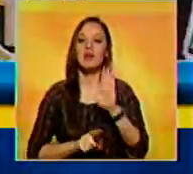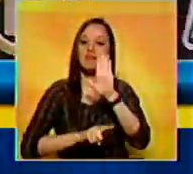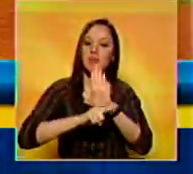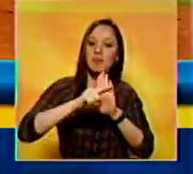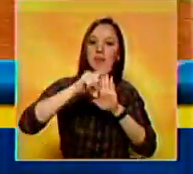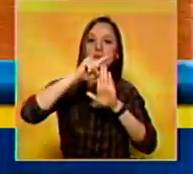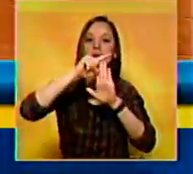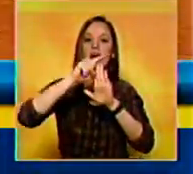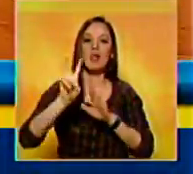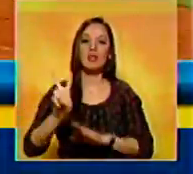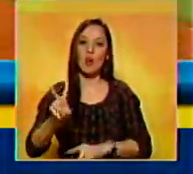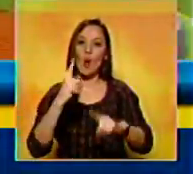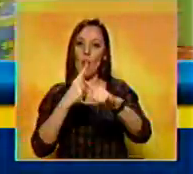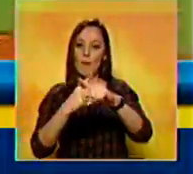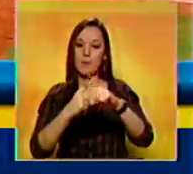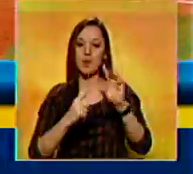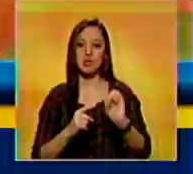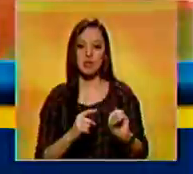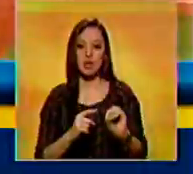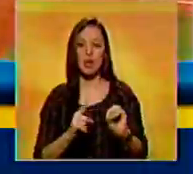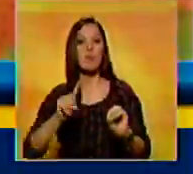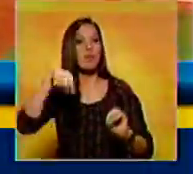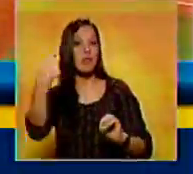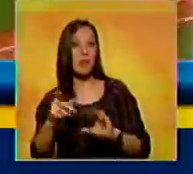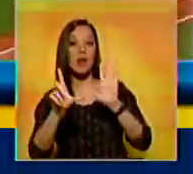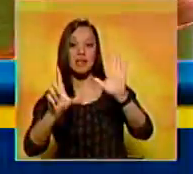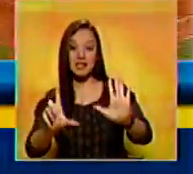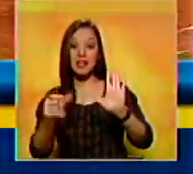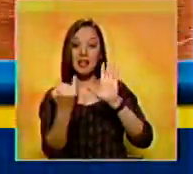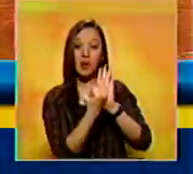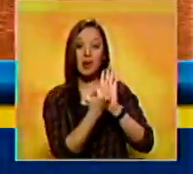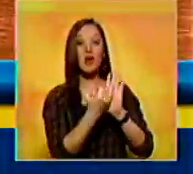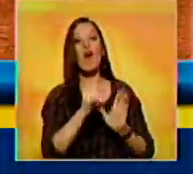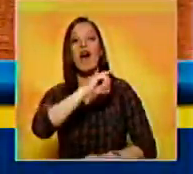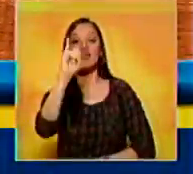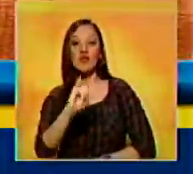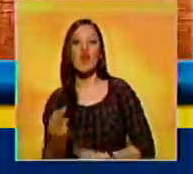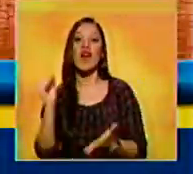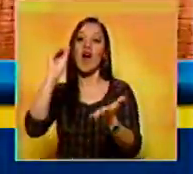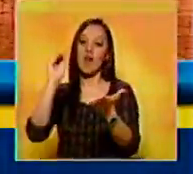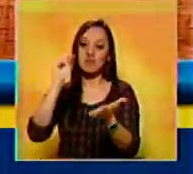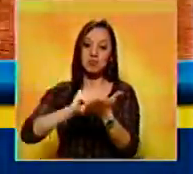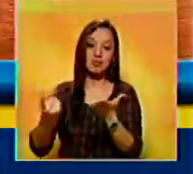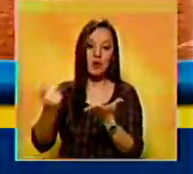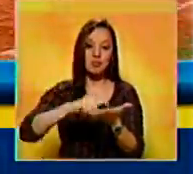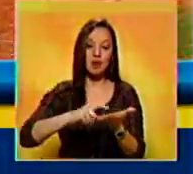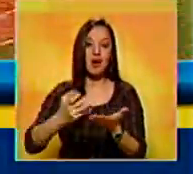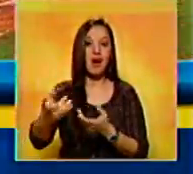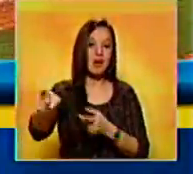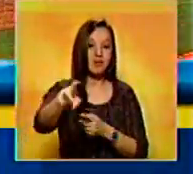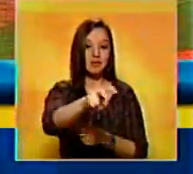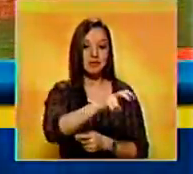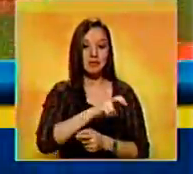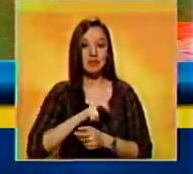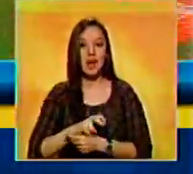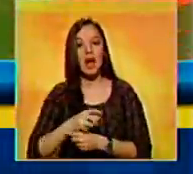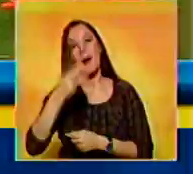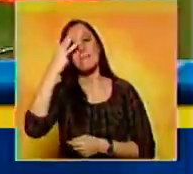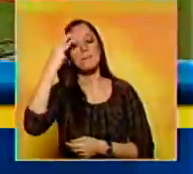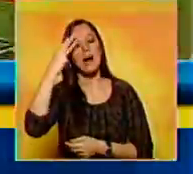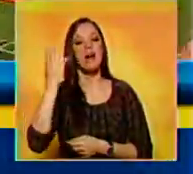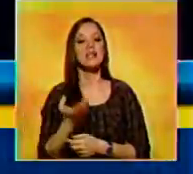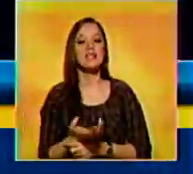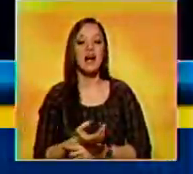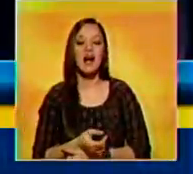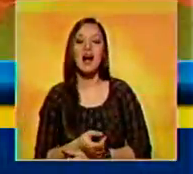rapaces, 2-0. Ya en el séptimo episodio, el Zulia anotaría una más por intermedio de Freddy Parejo. Magallanes descontó en el octavo